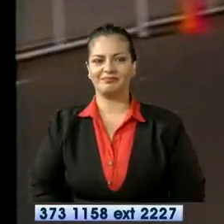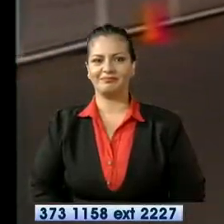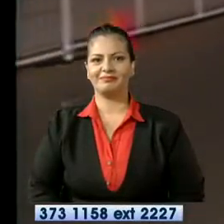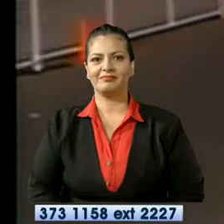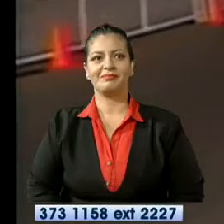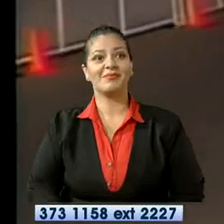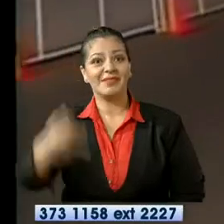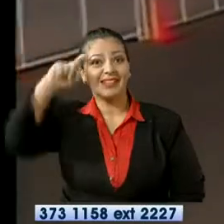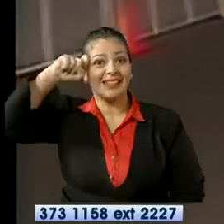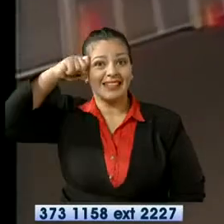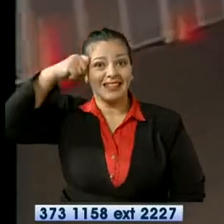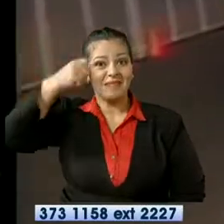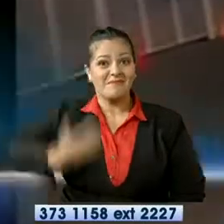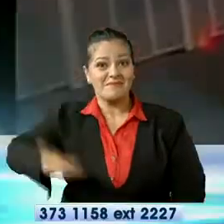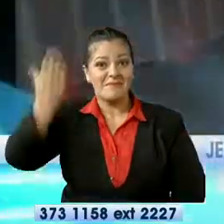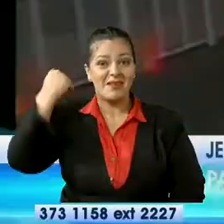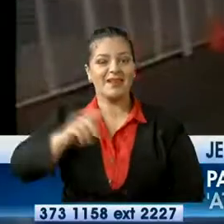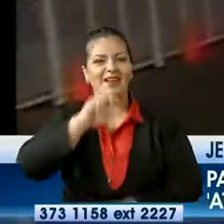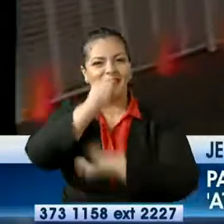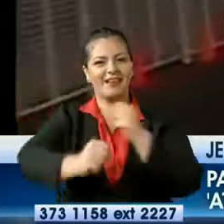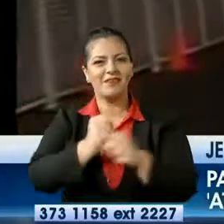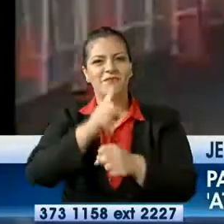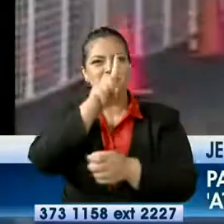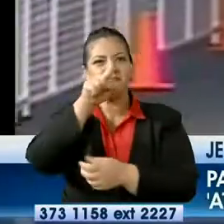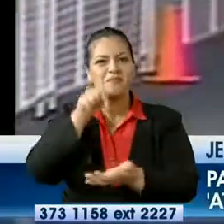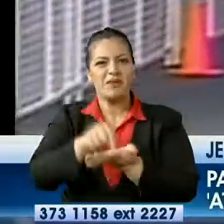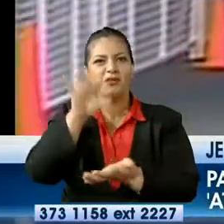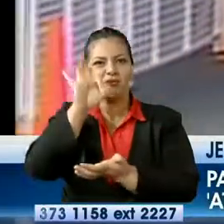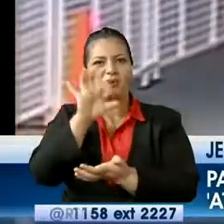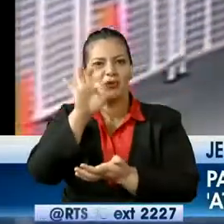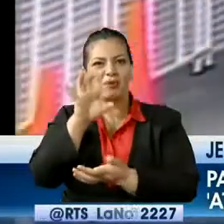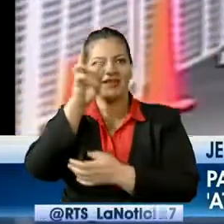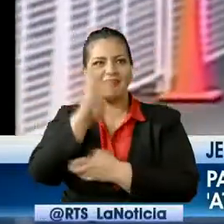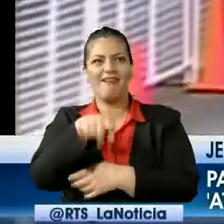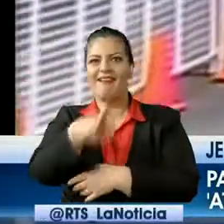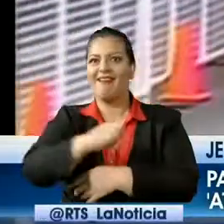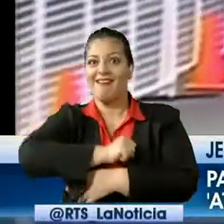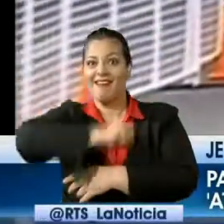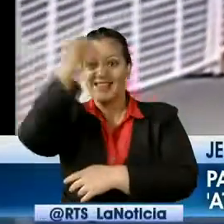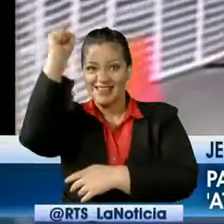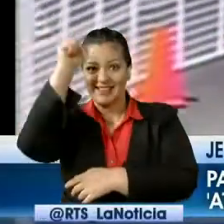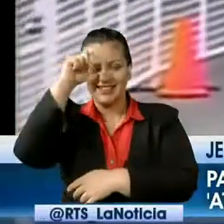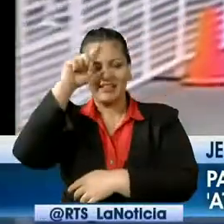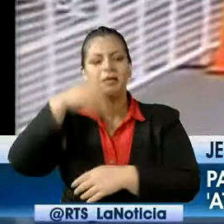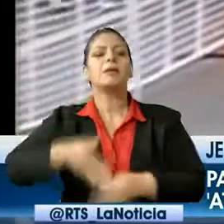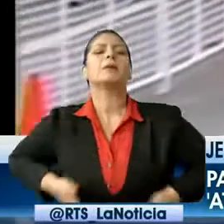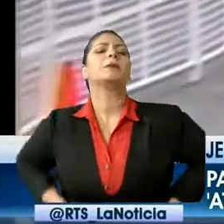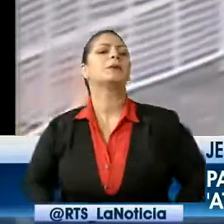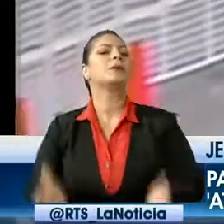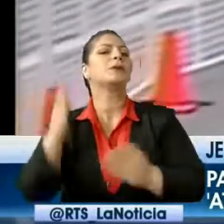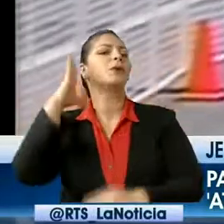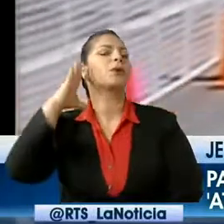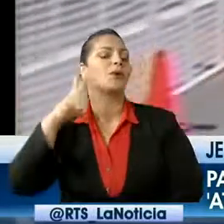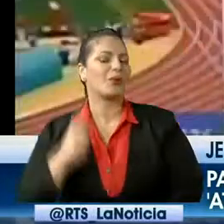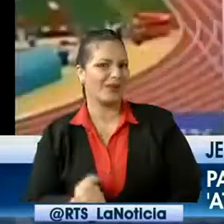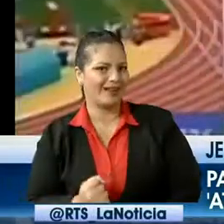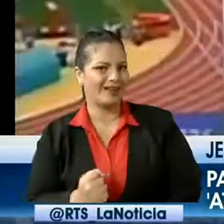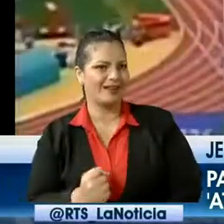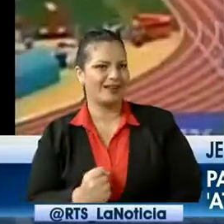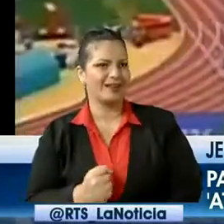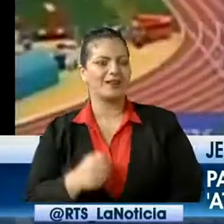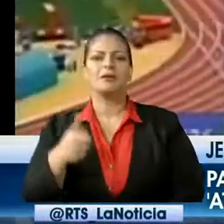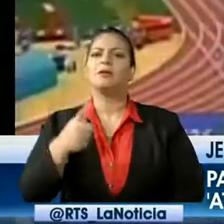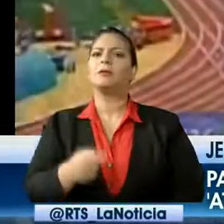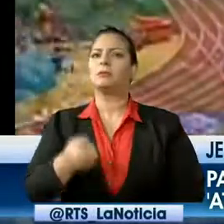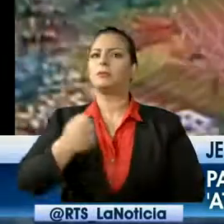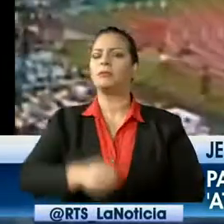Nunca estuvo en las previsiones nacionales, pero indetenible, el joven cuencano avanzaba por las calles y después por la